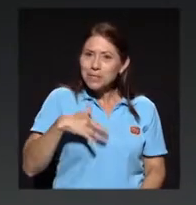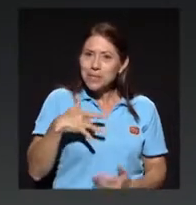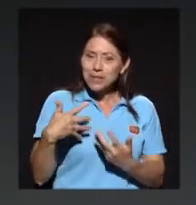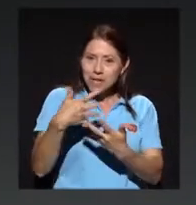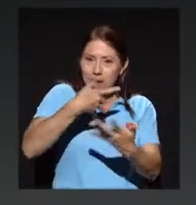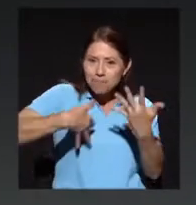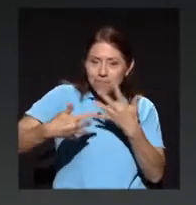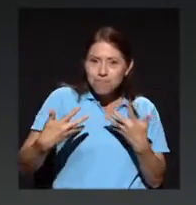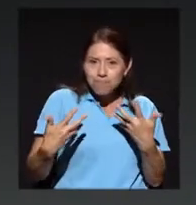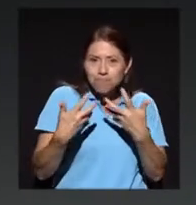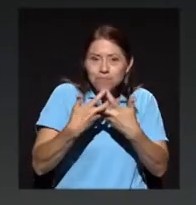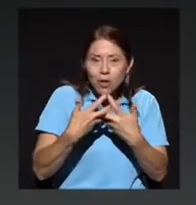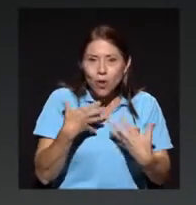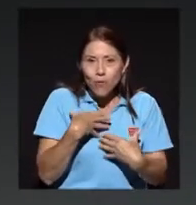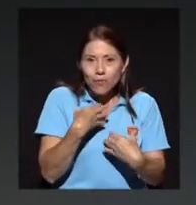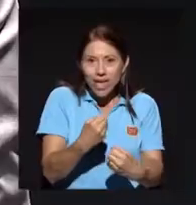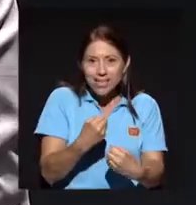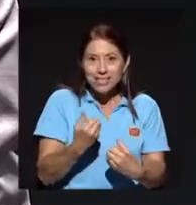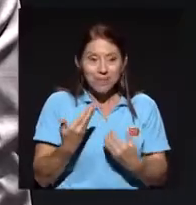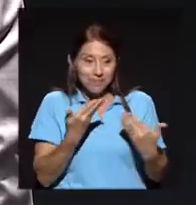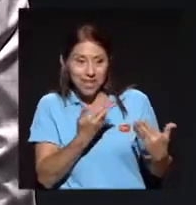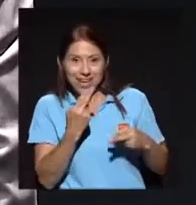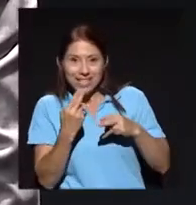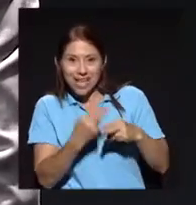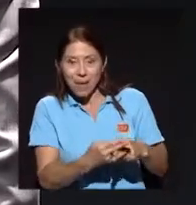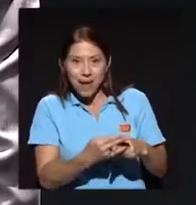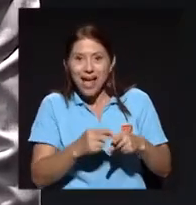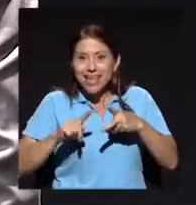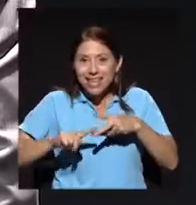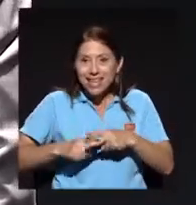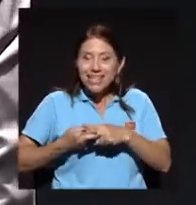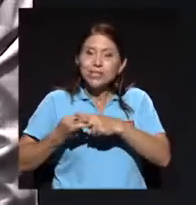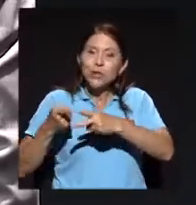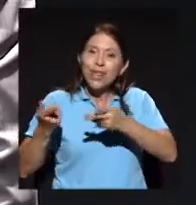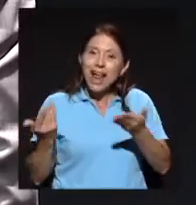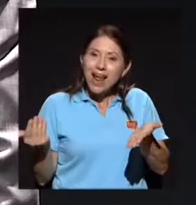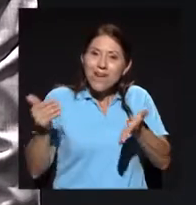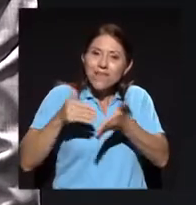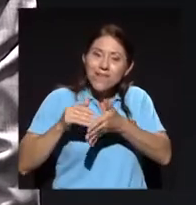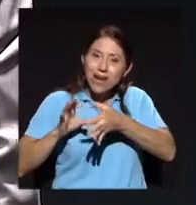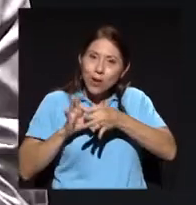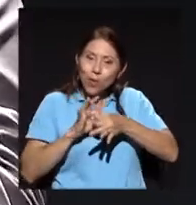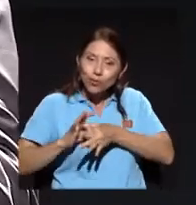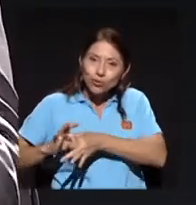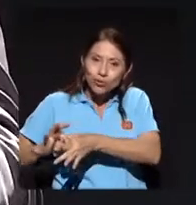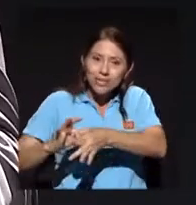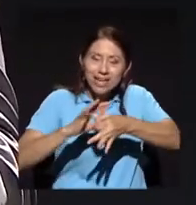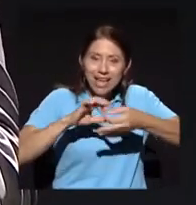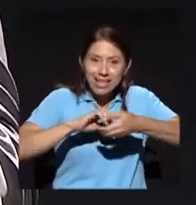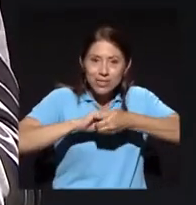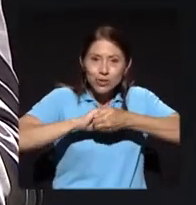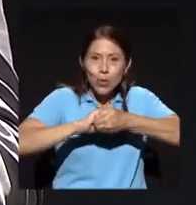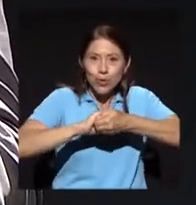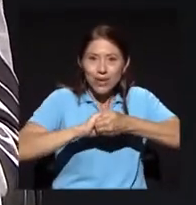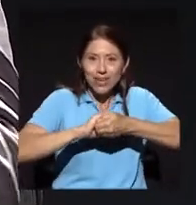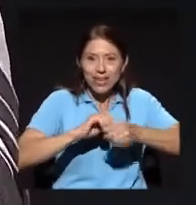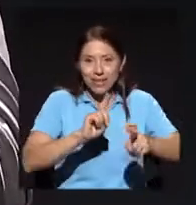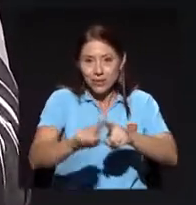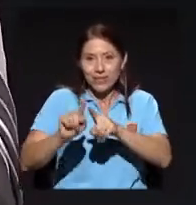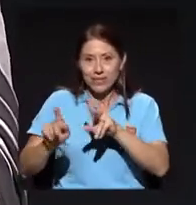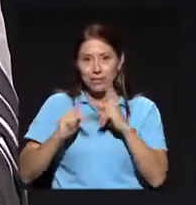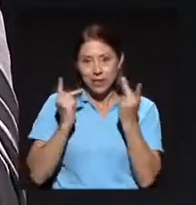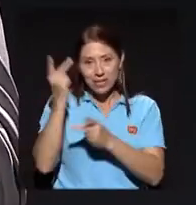eso don miguel le llama la reconciliación el inicio de la red concilia reconciliación entre los partidos políticos eso vale oro